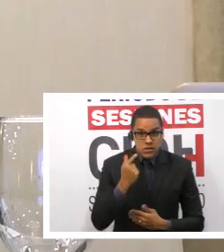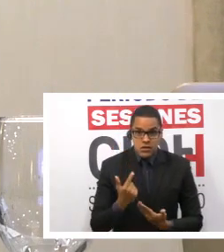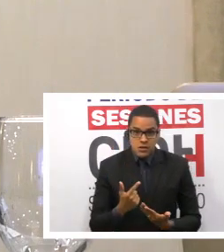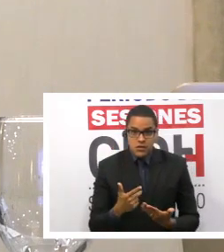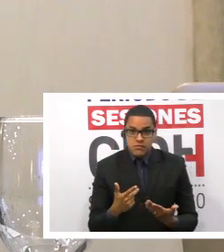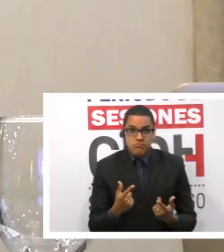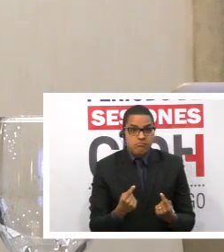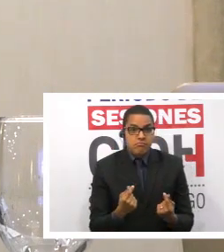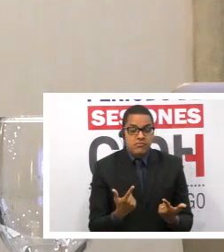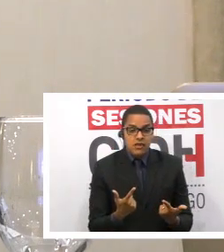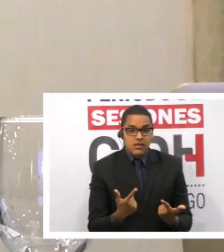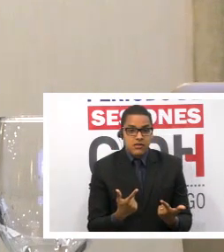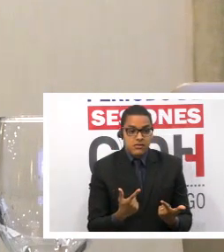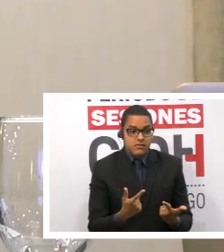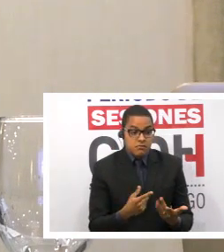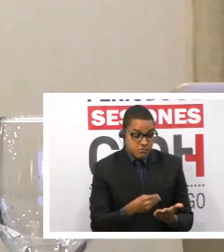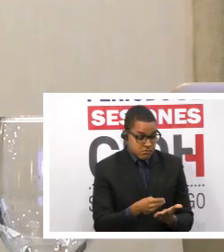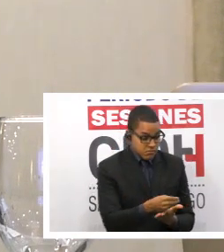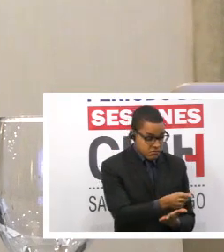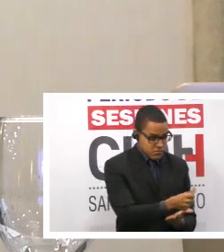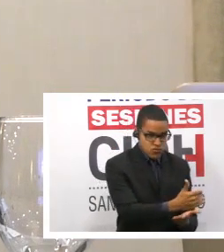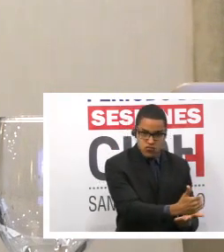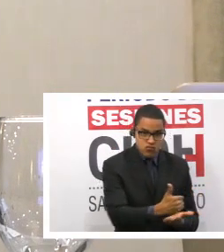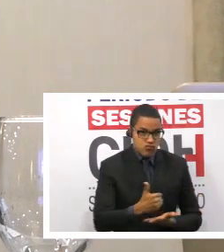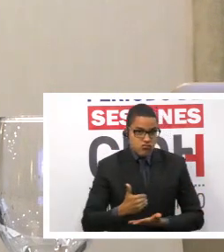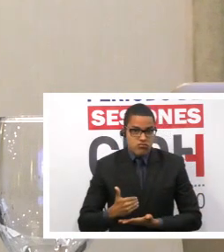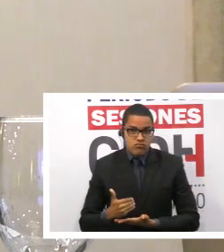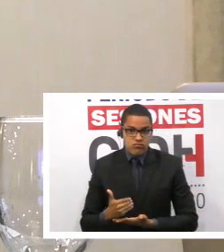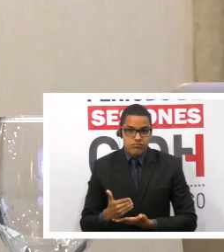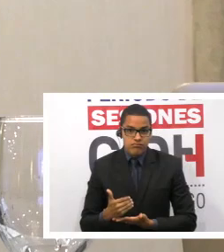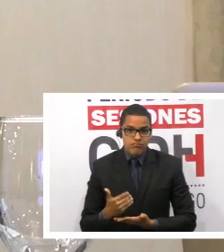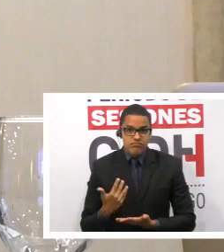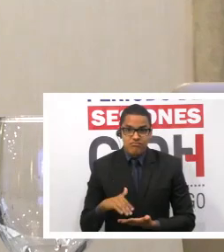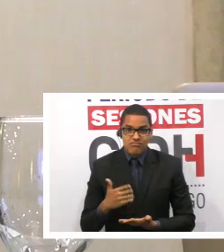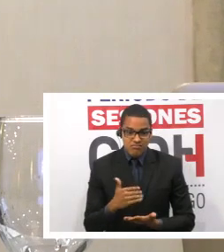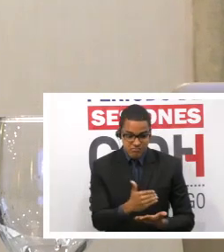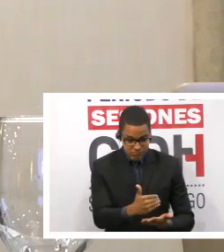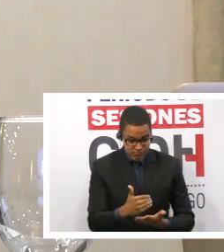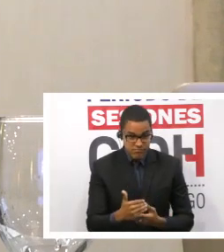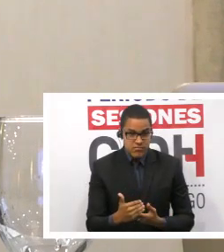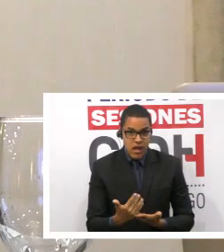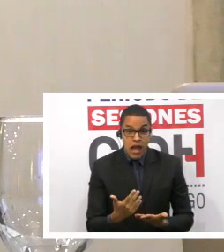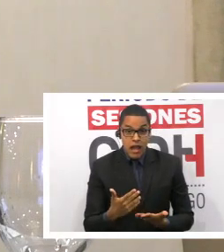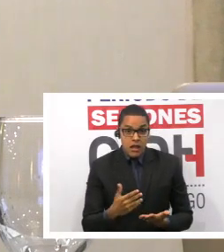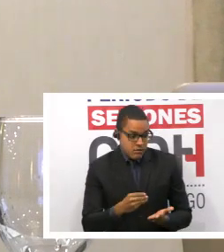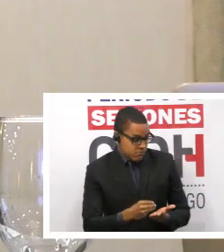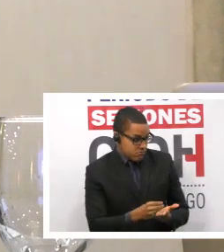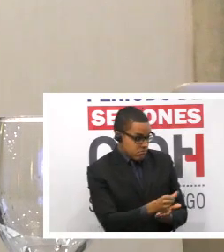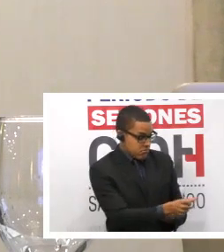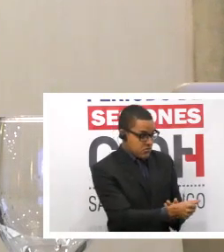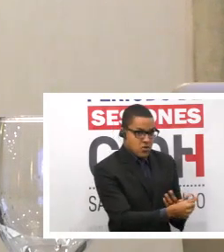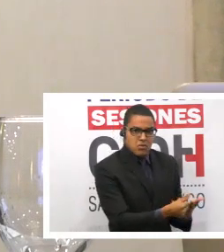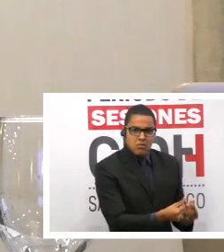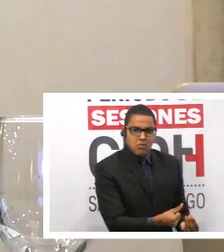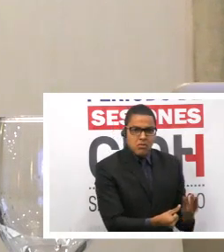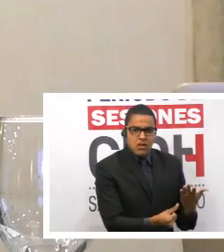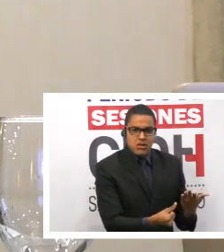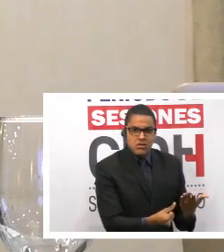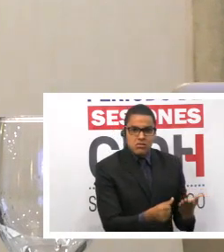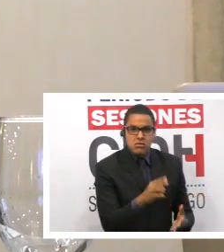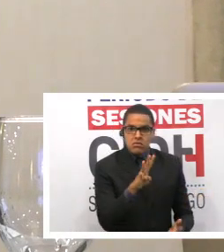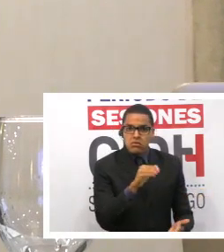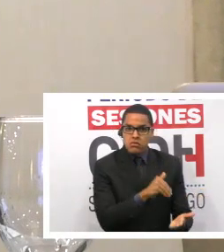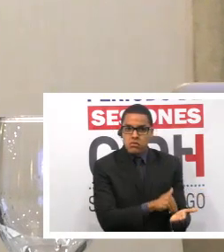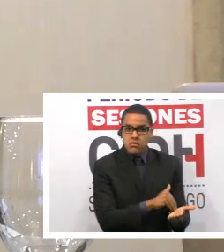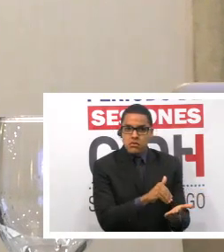intercultural bilingüe del que resalta la reducción de 20 millones a 4 millones de dólares en un programa llamado de acompañamiento pedagógico